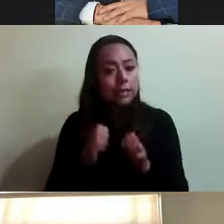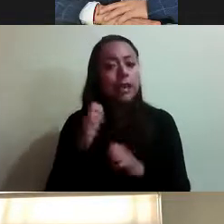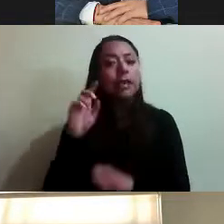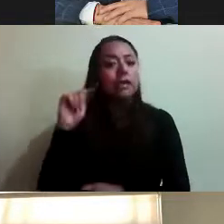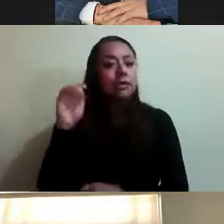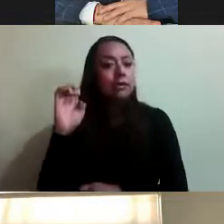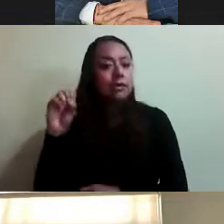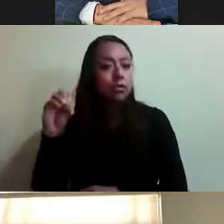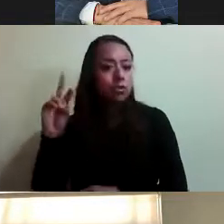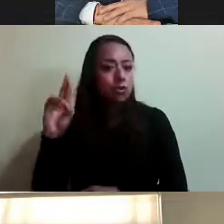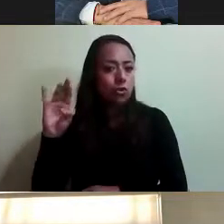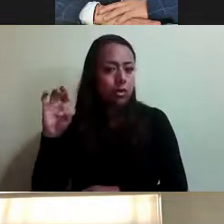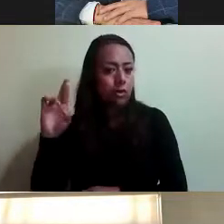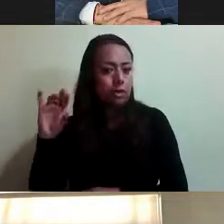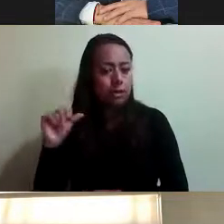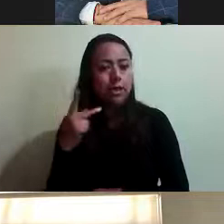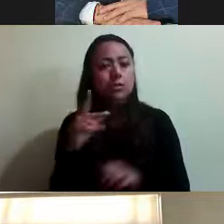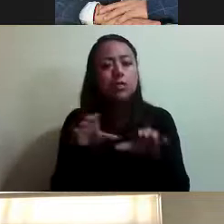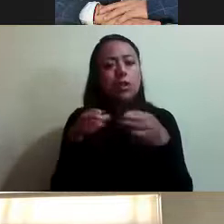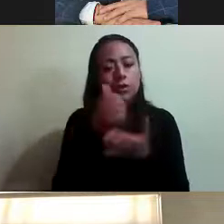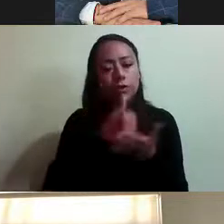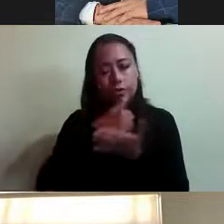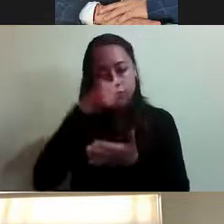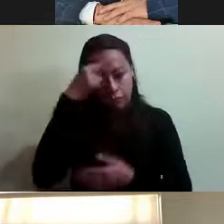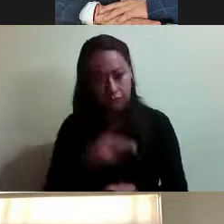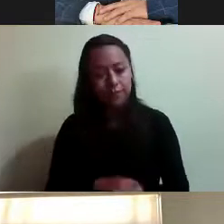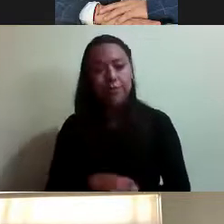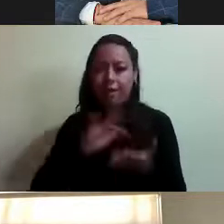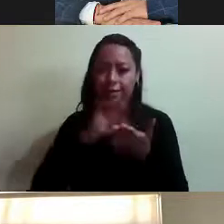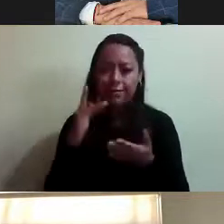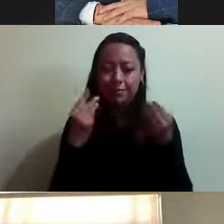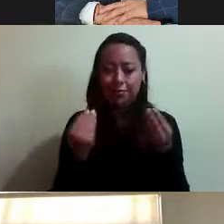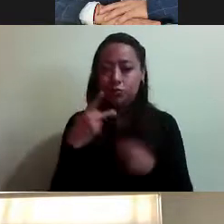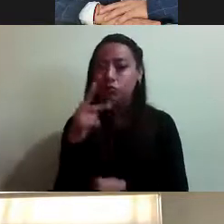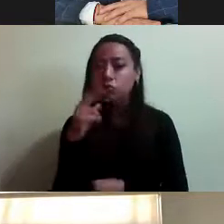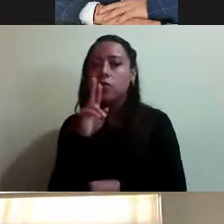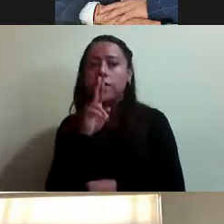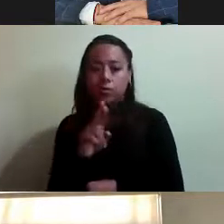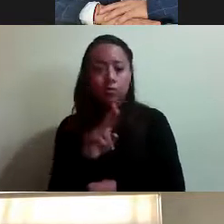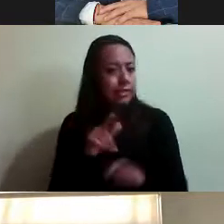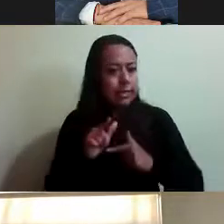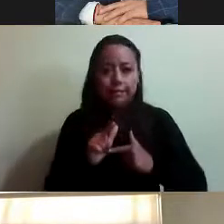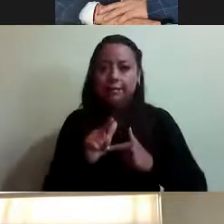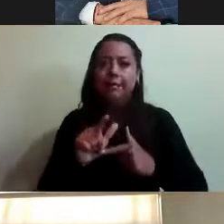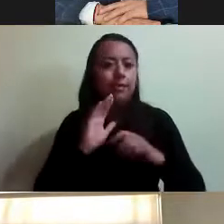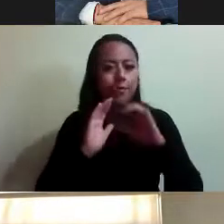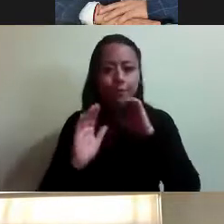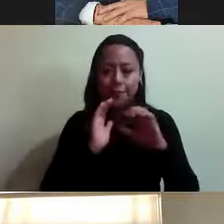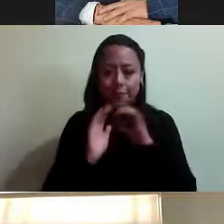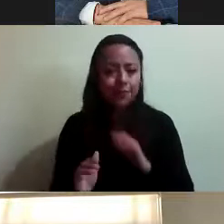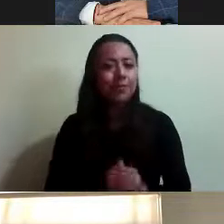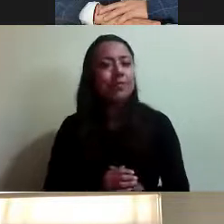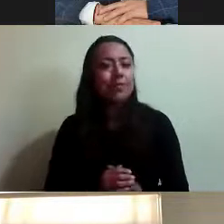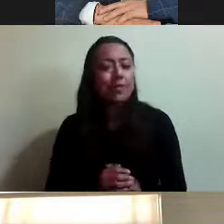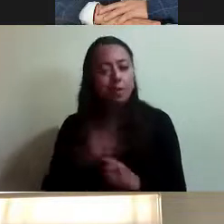tercer año legislativo. Le agradecemos muchísimo su respuesta y estamos en contacto cotidianamente con usted para